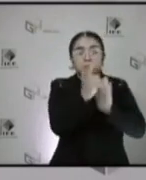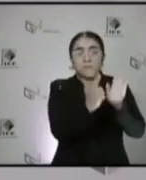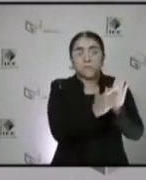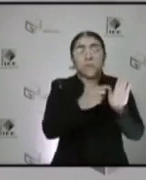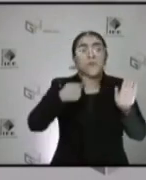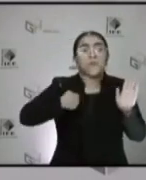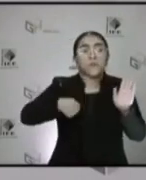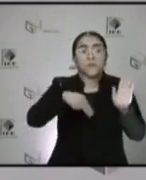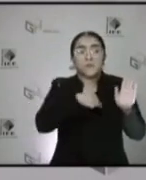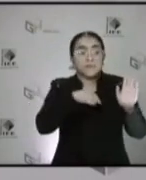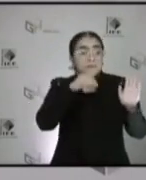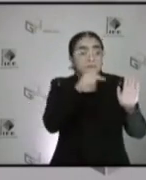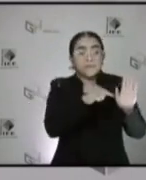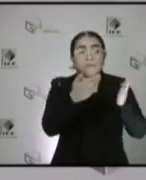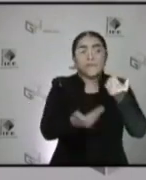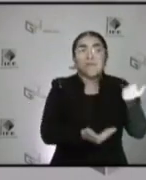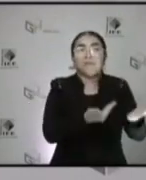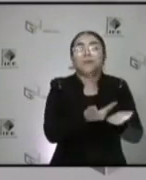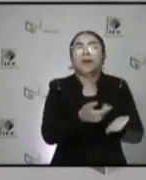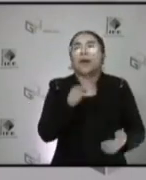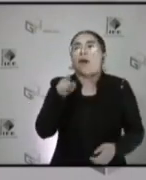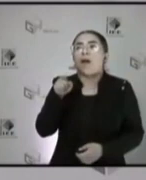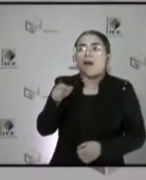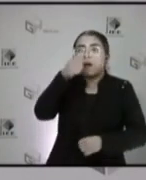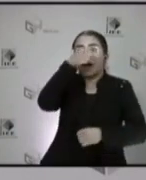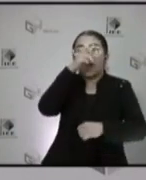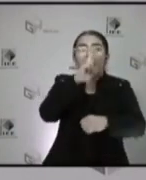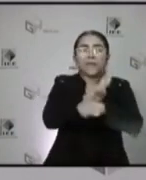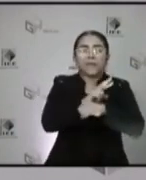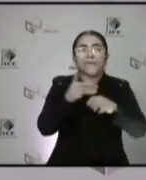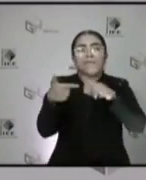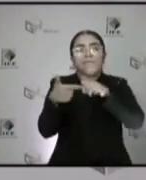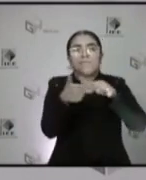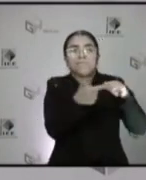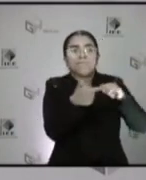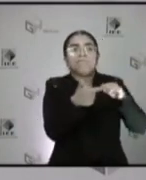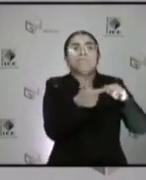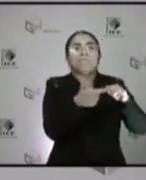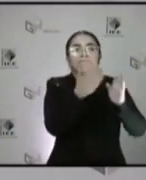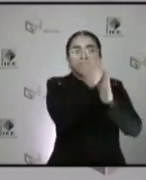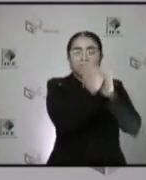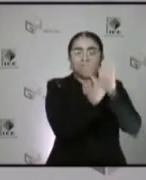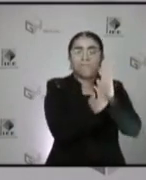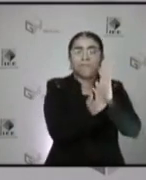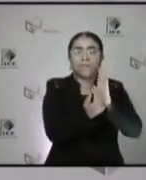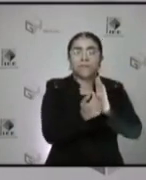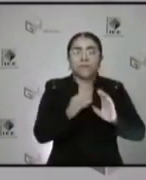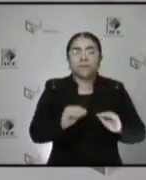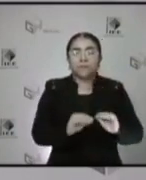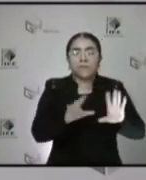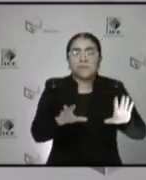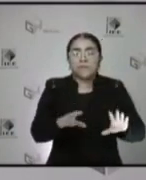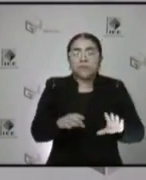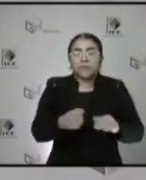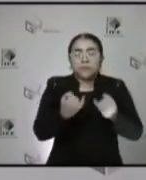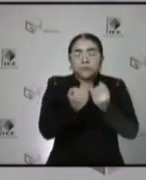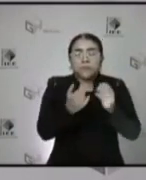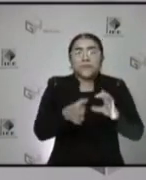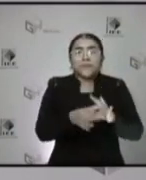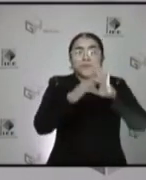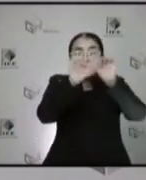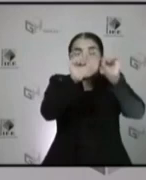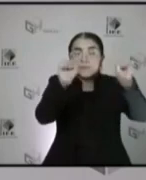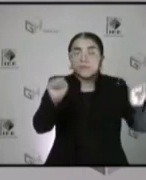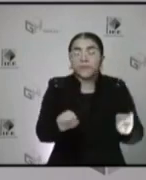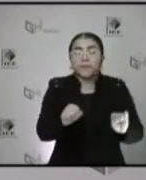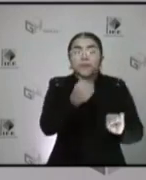vez por todas la Secretaría de Salud sea la rectora del sistema de salud pública en Hidalgo. Todo el sistema de